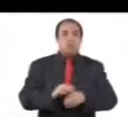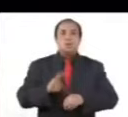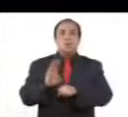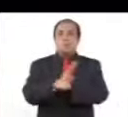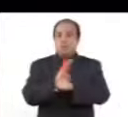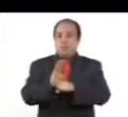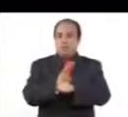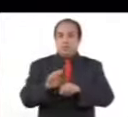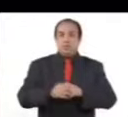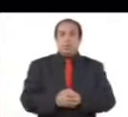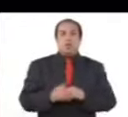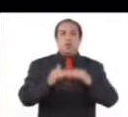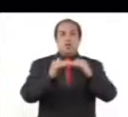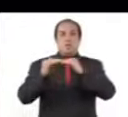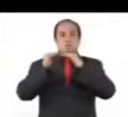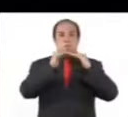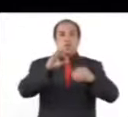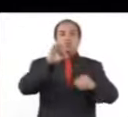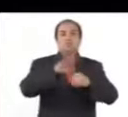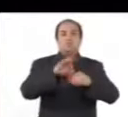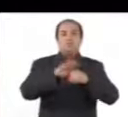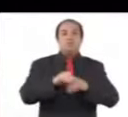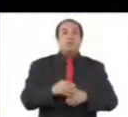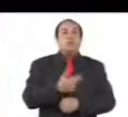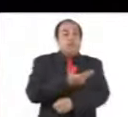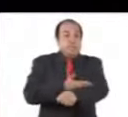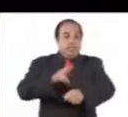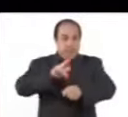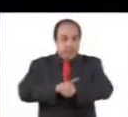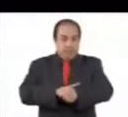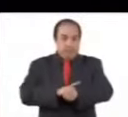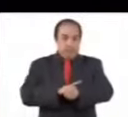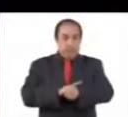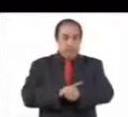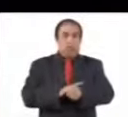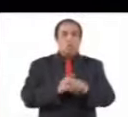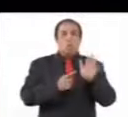bienestar y democracia, y que con honestidad se da resultados.